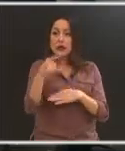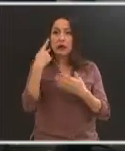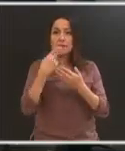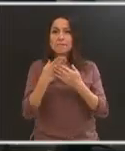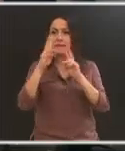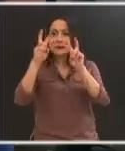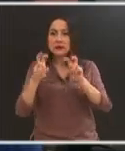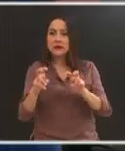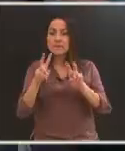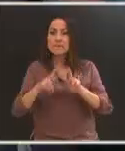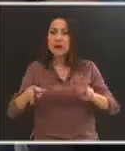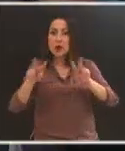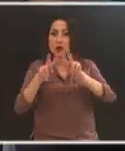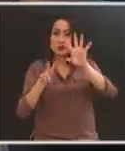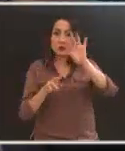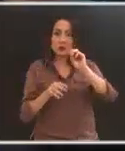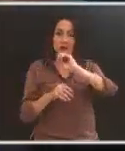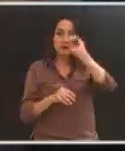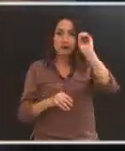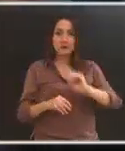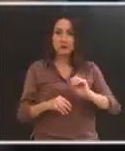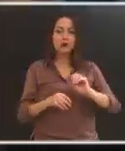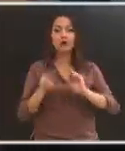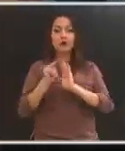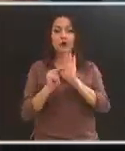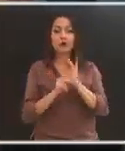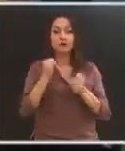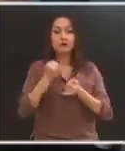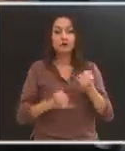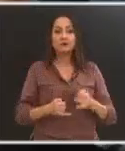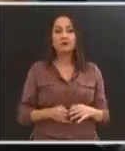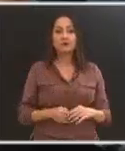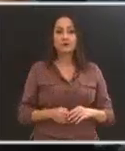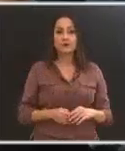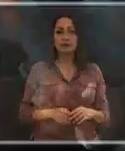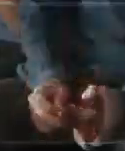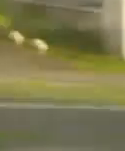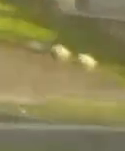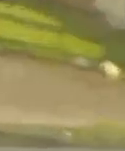tendrá un valor del 50% de la nota final.